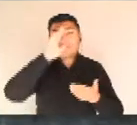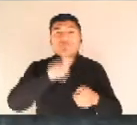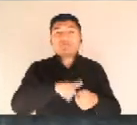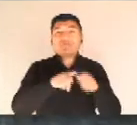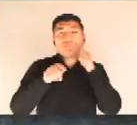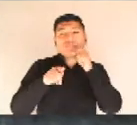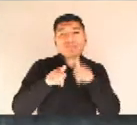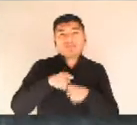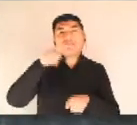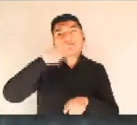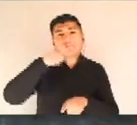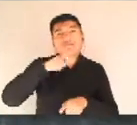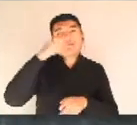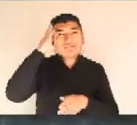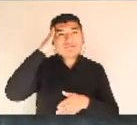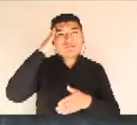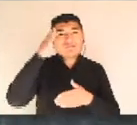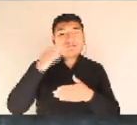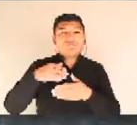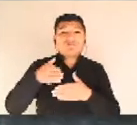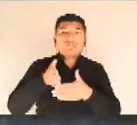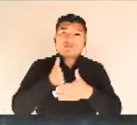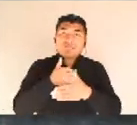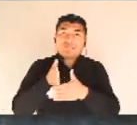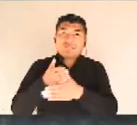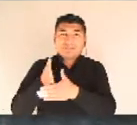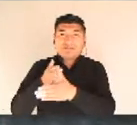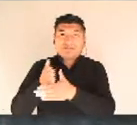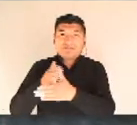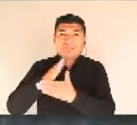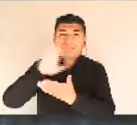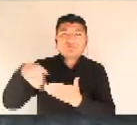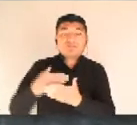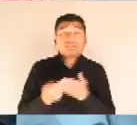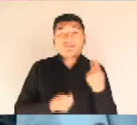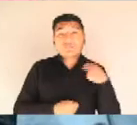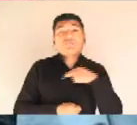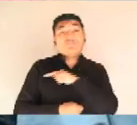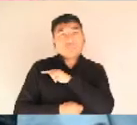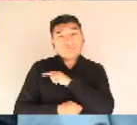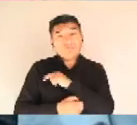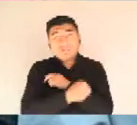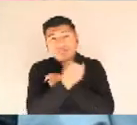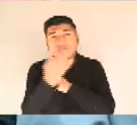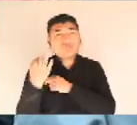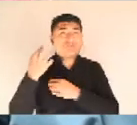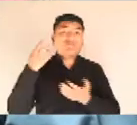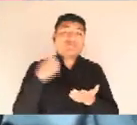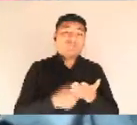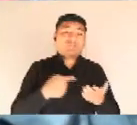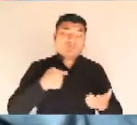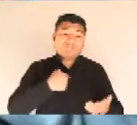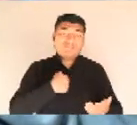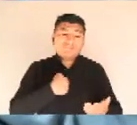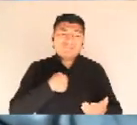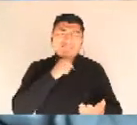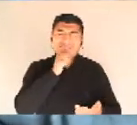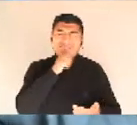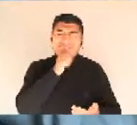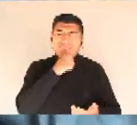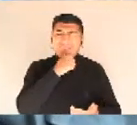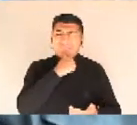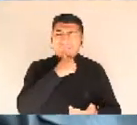tenemos que saber compartir entre nosotros cuantas veces a mí me duele mucho